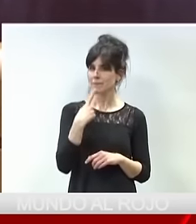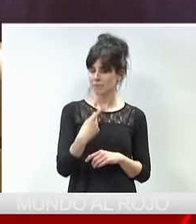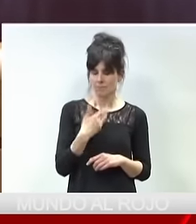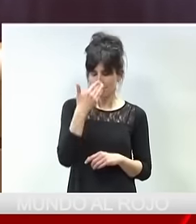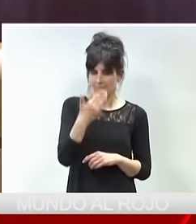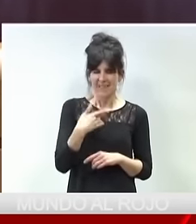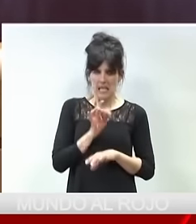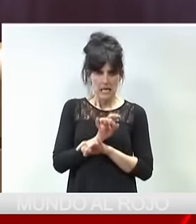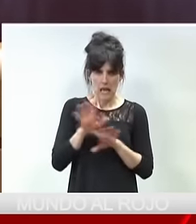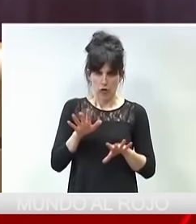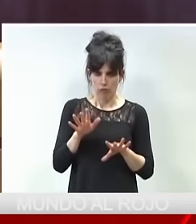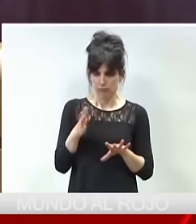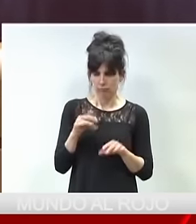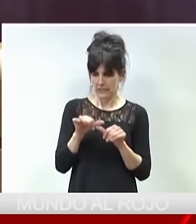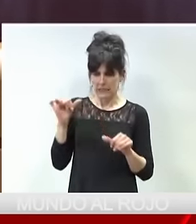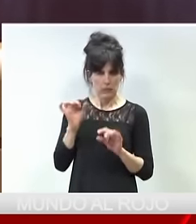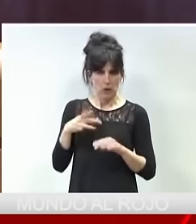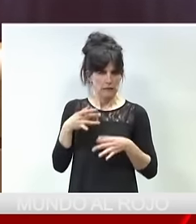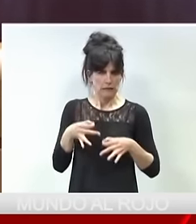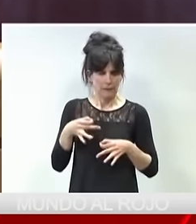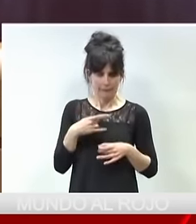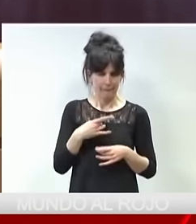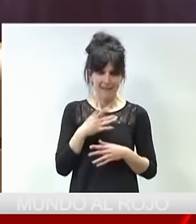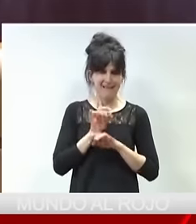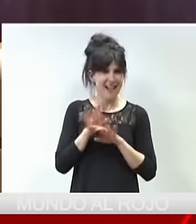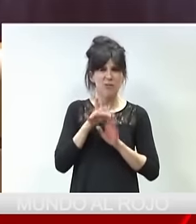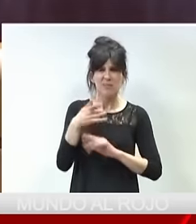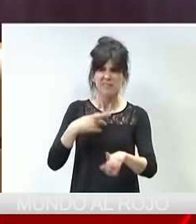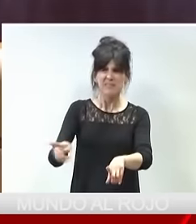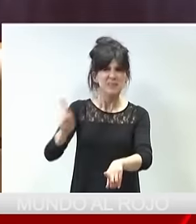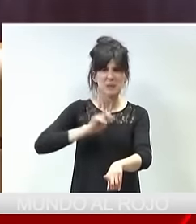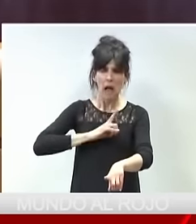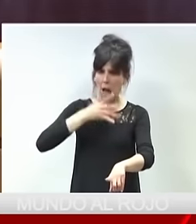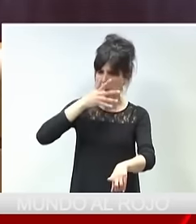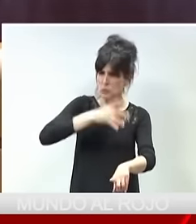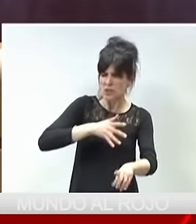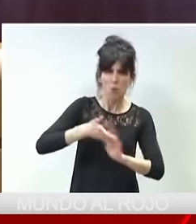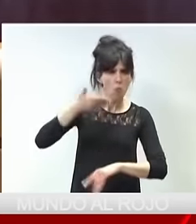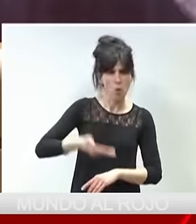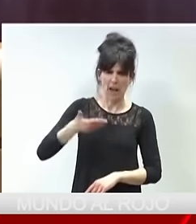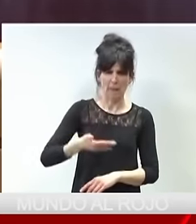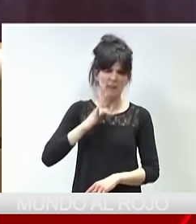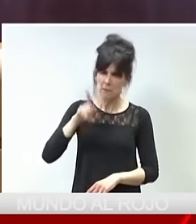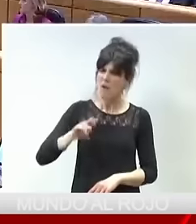claro como siempre. Su acusación es tan grave como falsa. Muchas gracias.